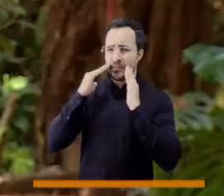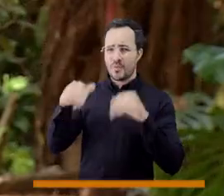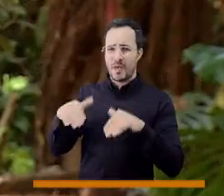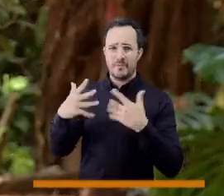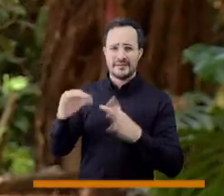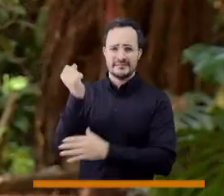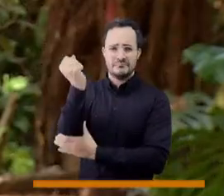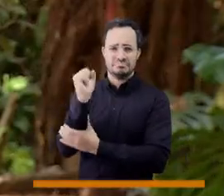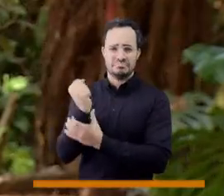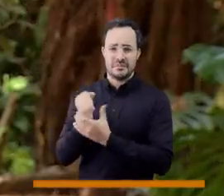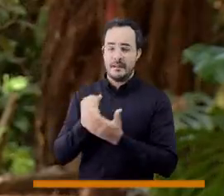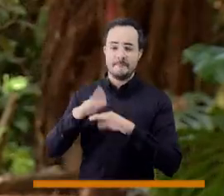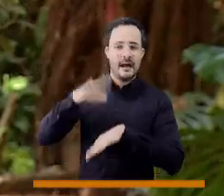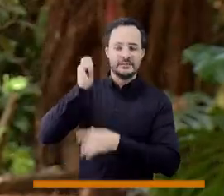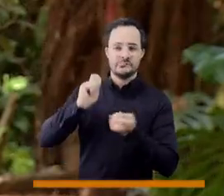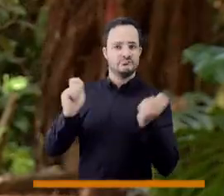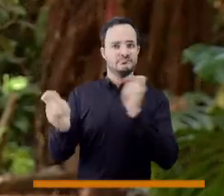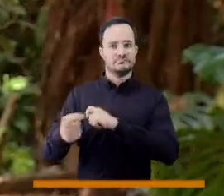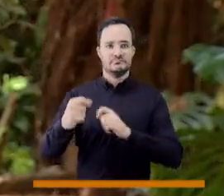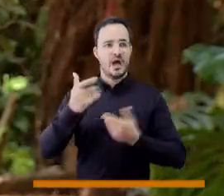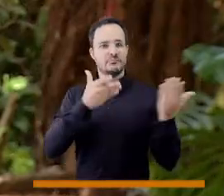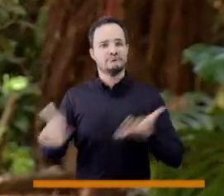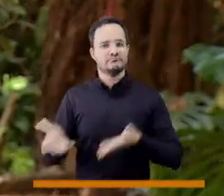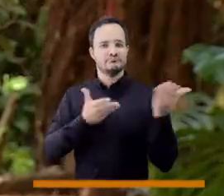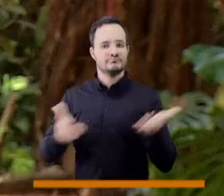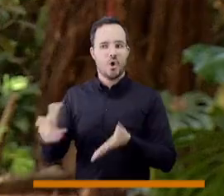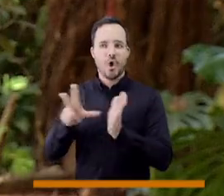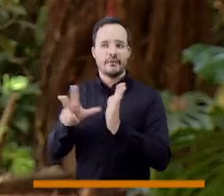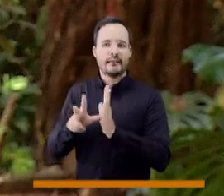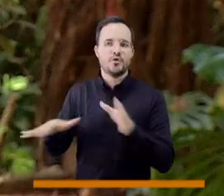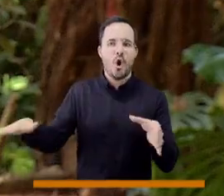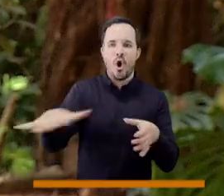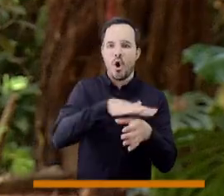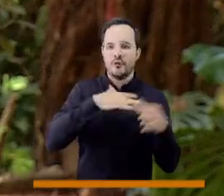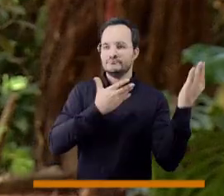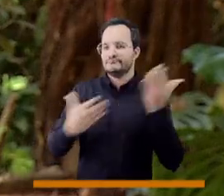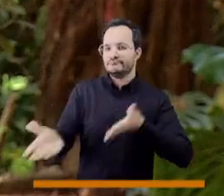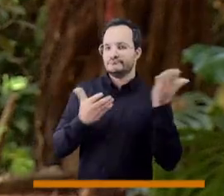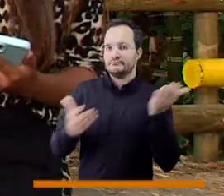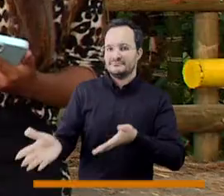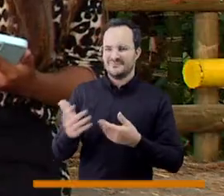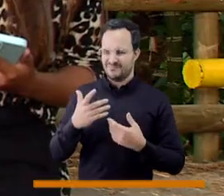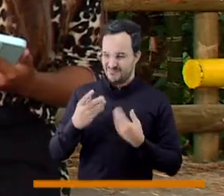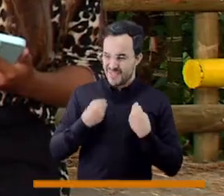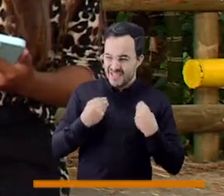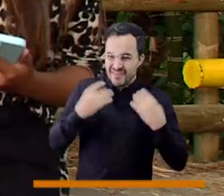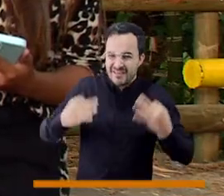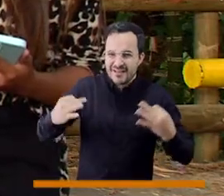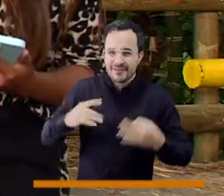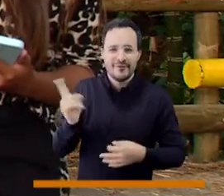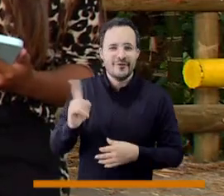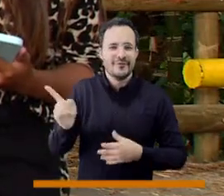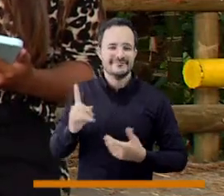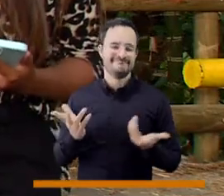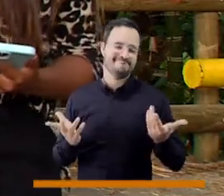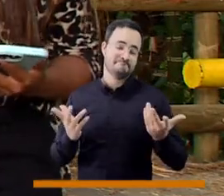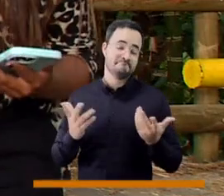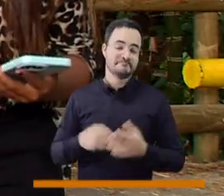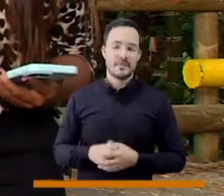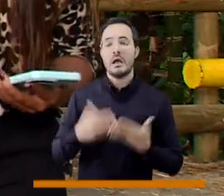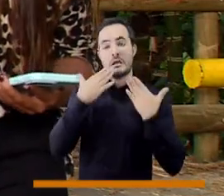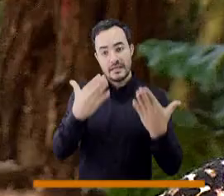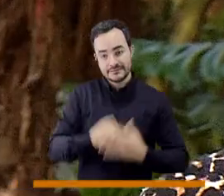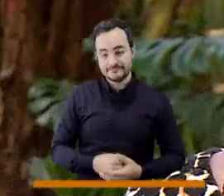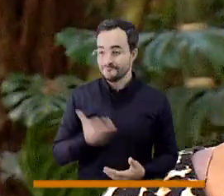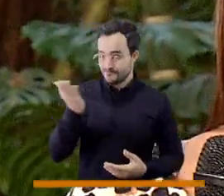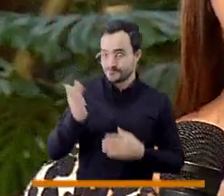ciertos sectores, por ejemplo como el Poblado, parece que se está diseñando una ciudad para turistas, pero ¿dónde queda esa ciudad para los ciudadanos locales?